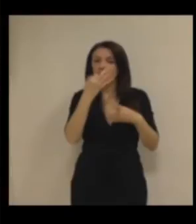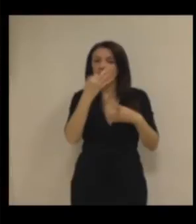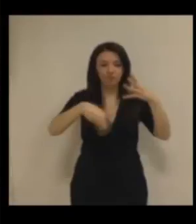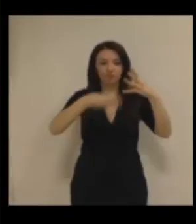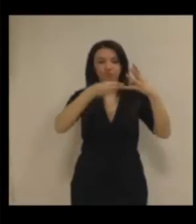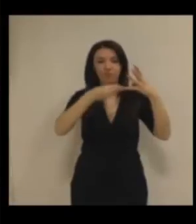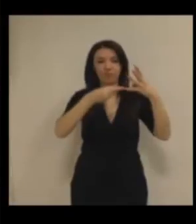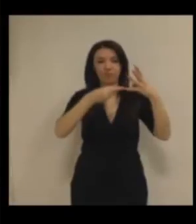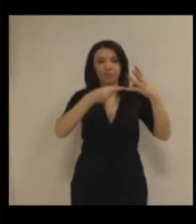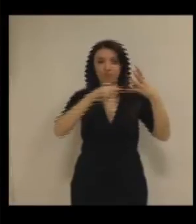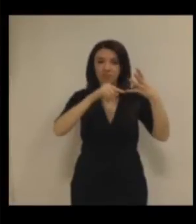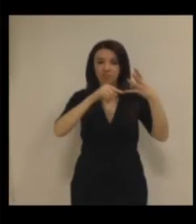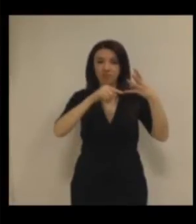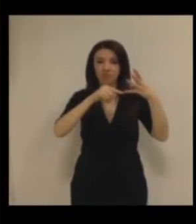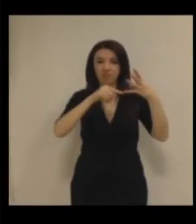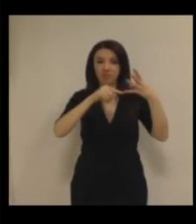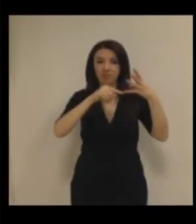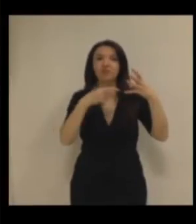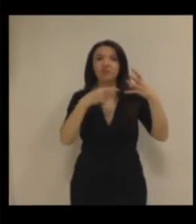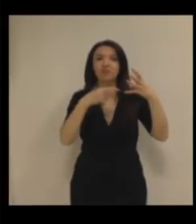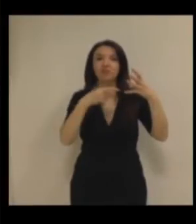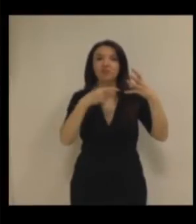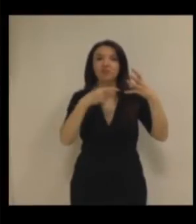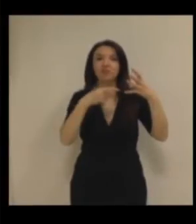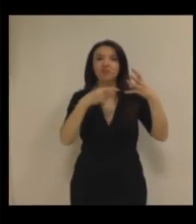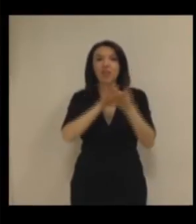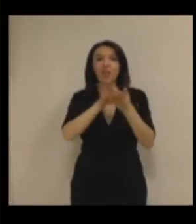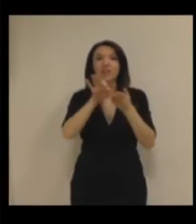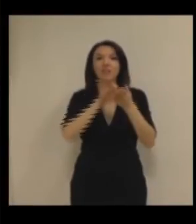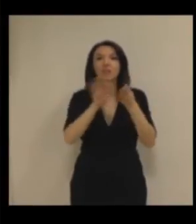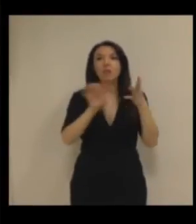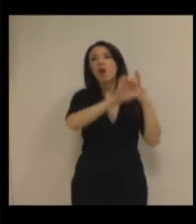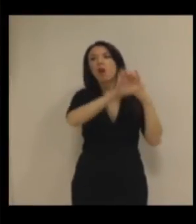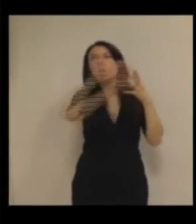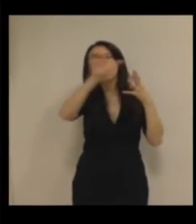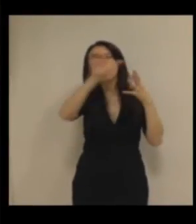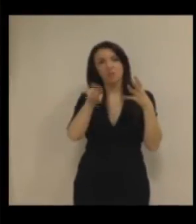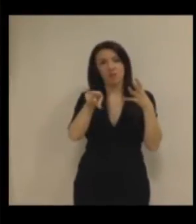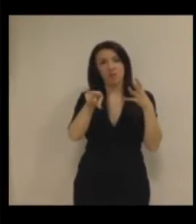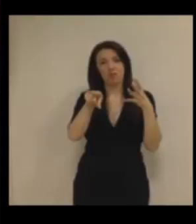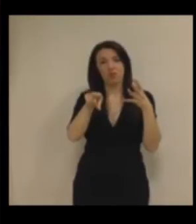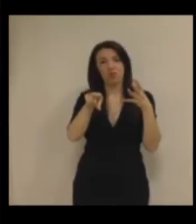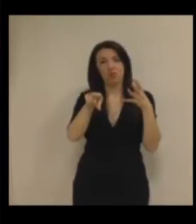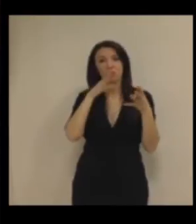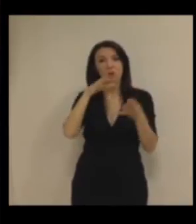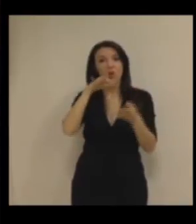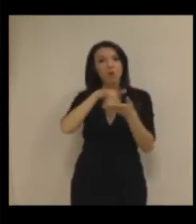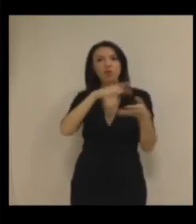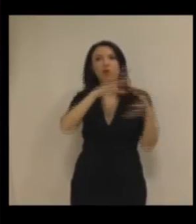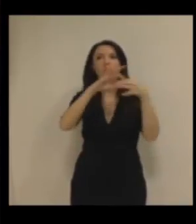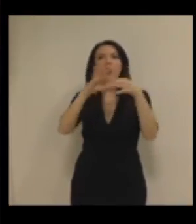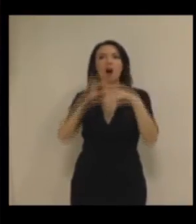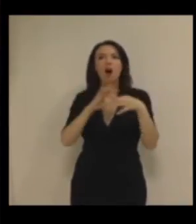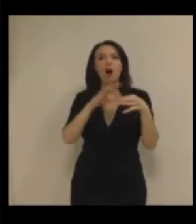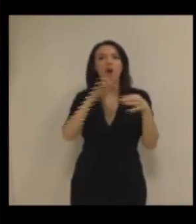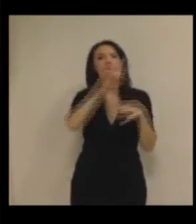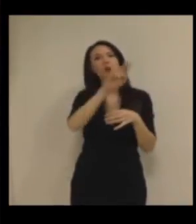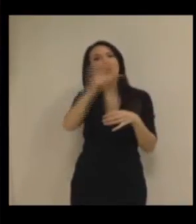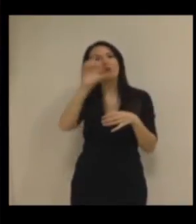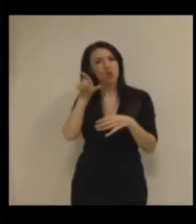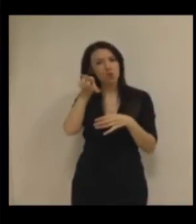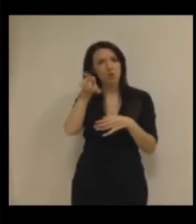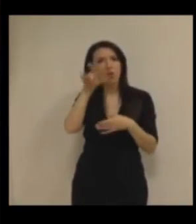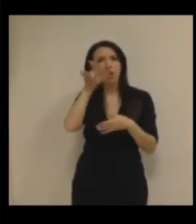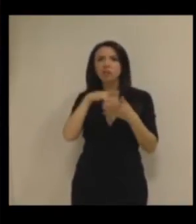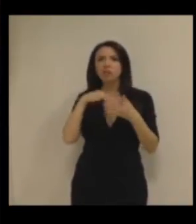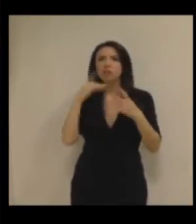parte, que van a tener que ser los servicios a nivel europeo, porque ya la Unión Europea está haciendo un esfuerzo importante para